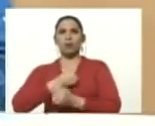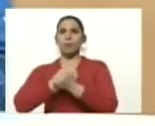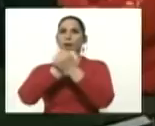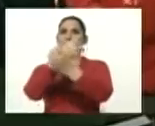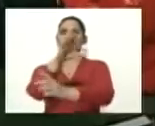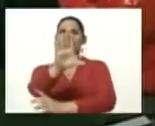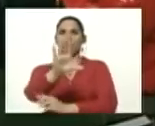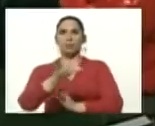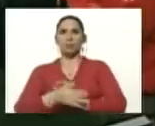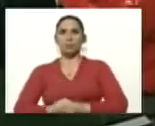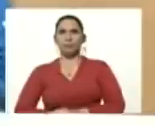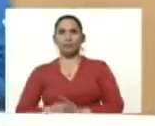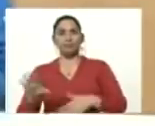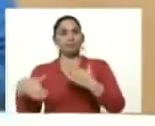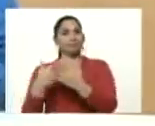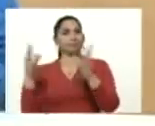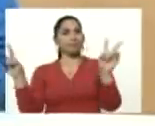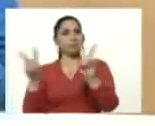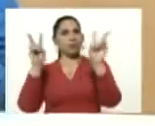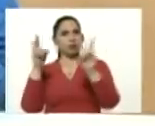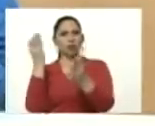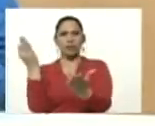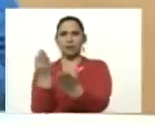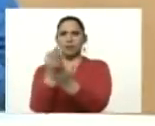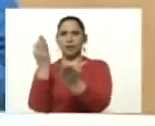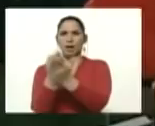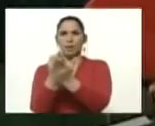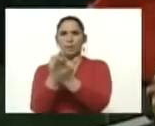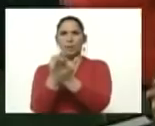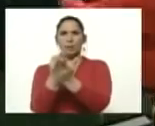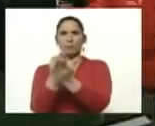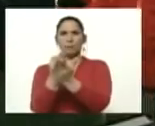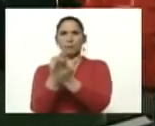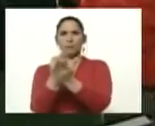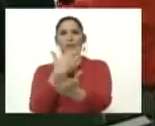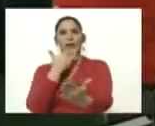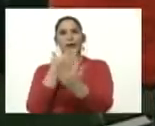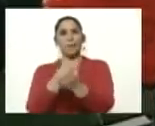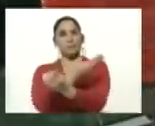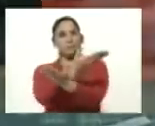Hasta la victoria siempre. Gracias, buenas noches.